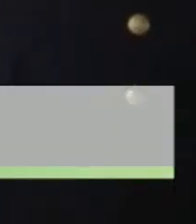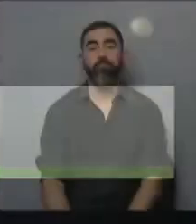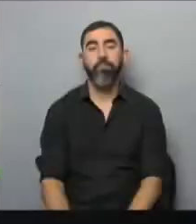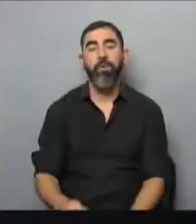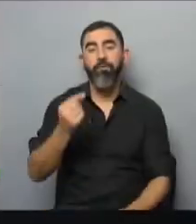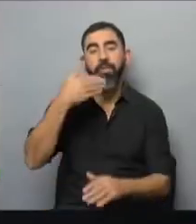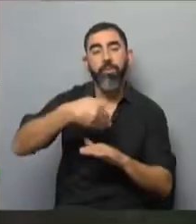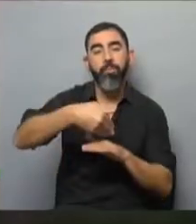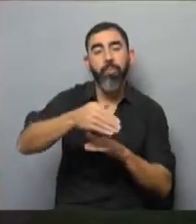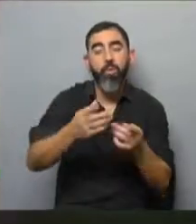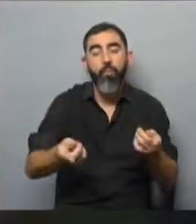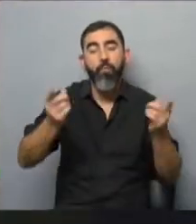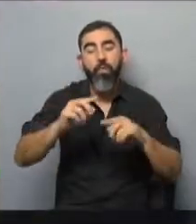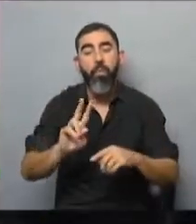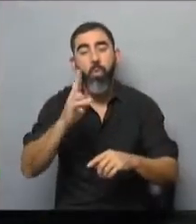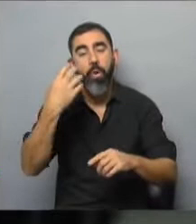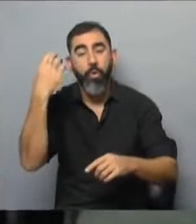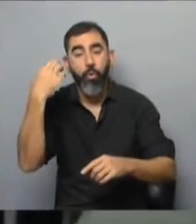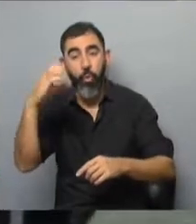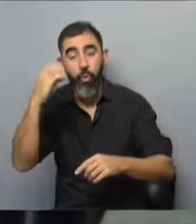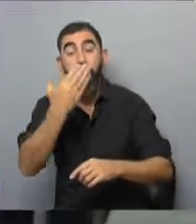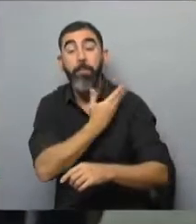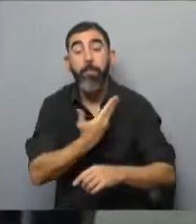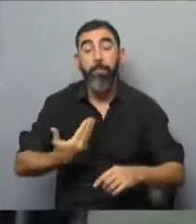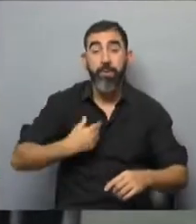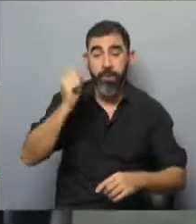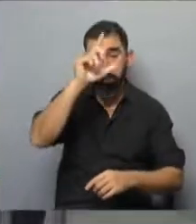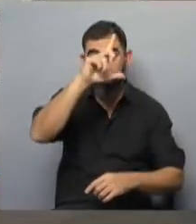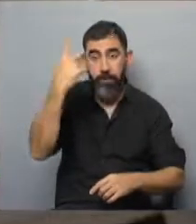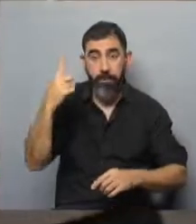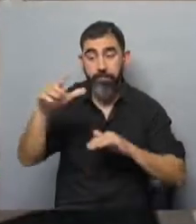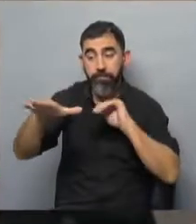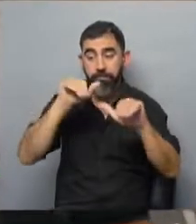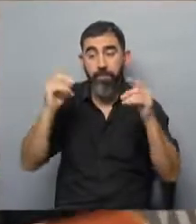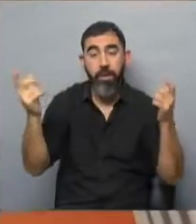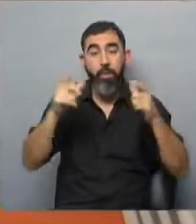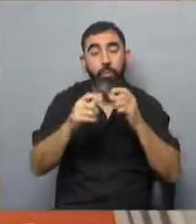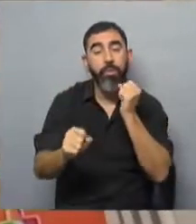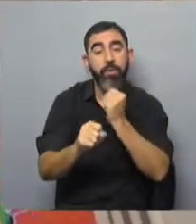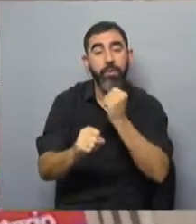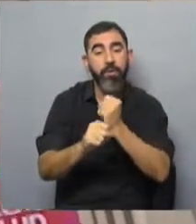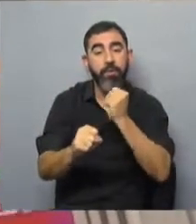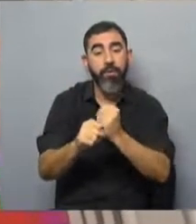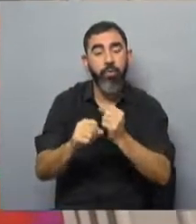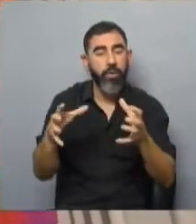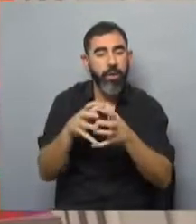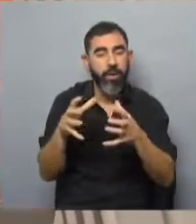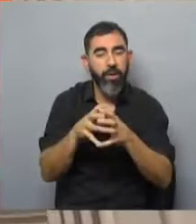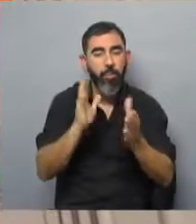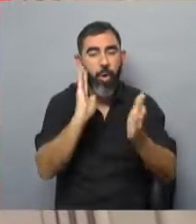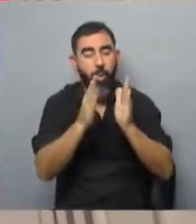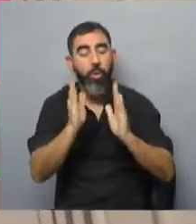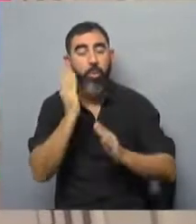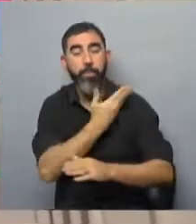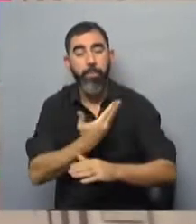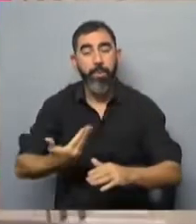A pocas horas de retornar al país desde Colombia, el presidente de la República, Luis Lacalle Pou, convocó a una reunión de trabajo entre los equipos jurídicos de